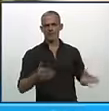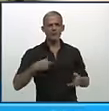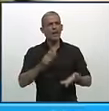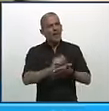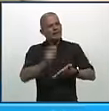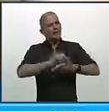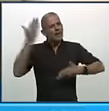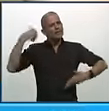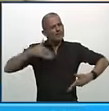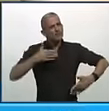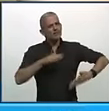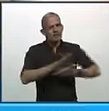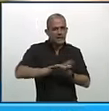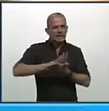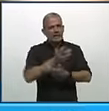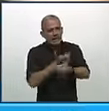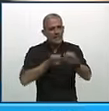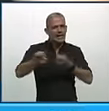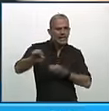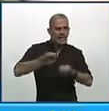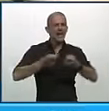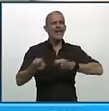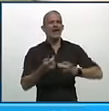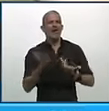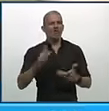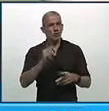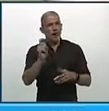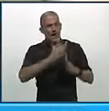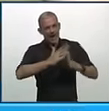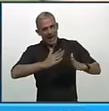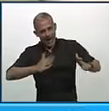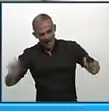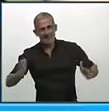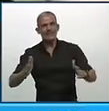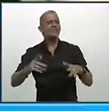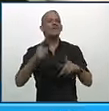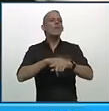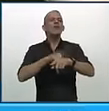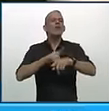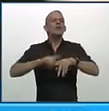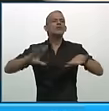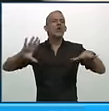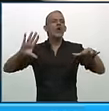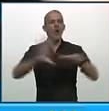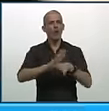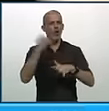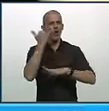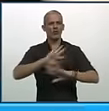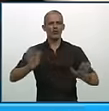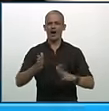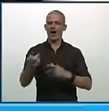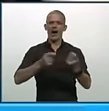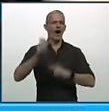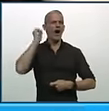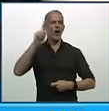venían manejando las negociaciones. Creo que el momento se dio y lo que todo